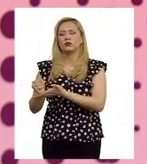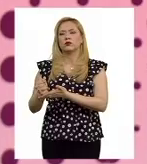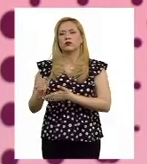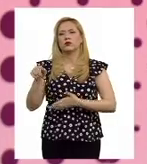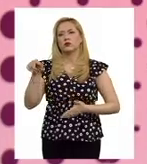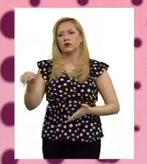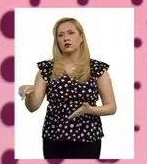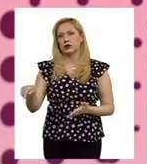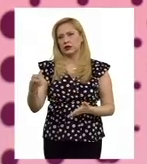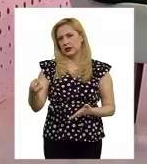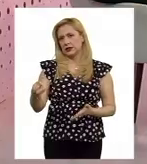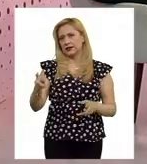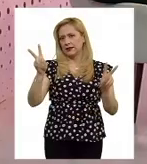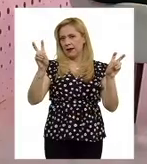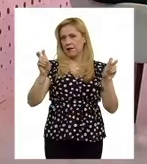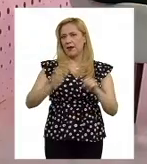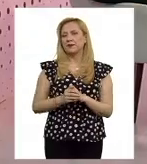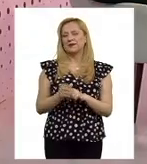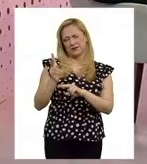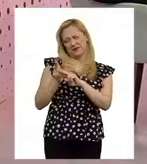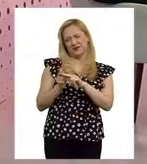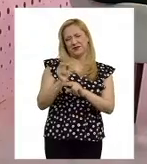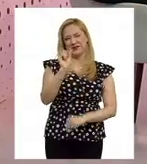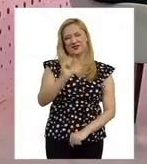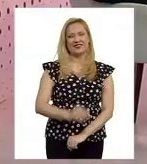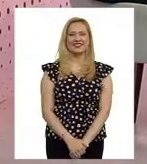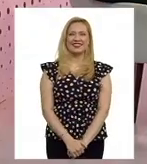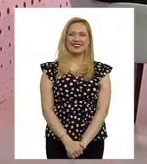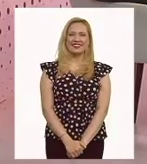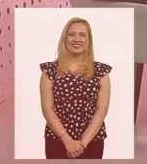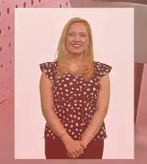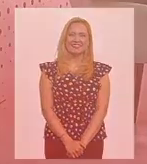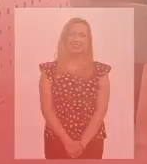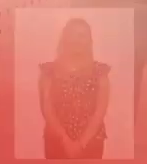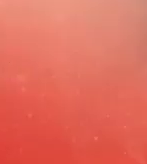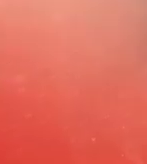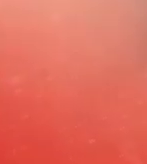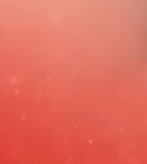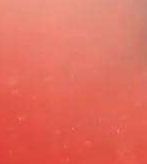un impacto en esta materia. Okay. No se vayan.